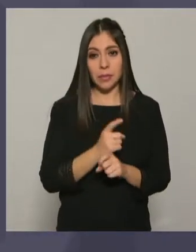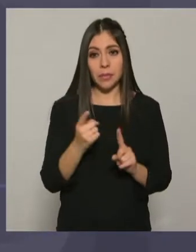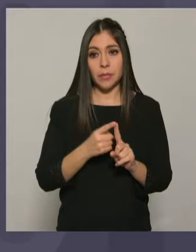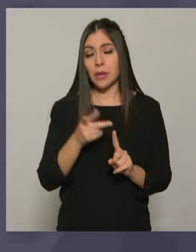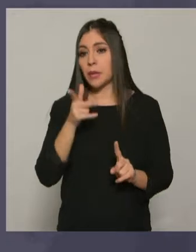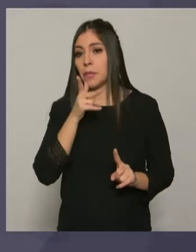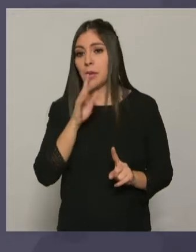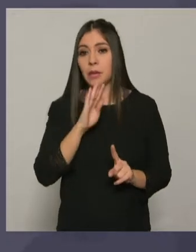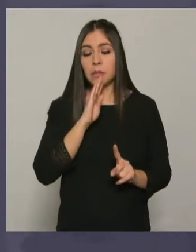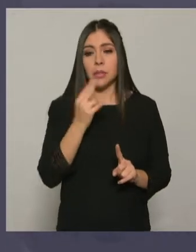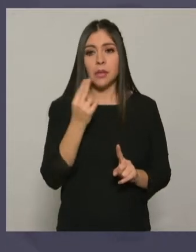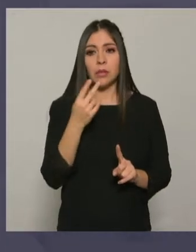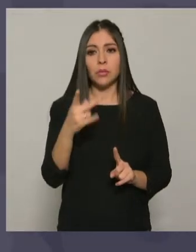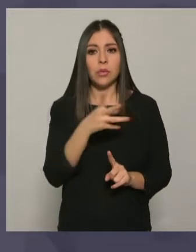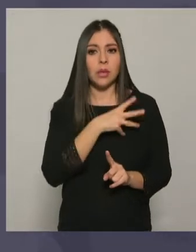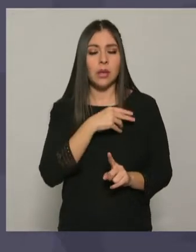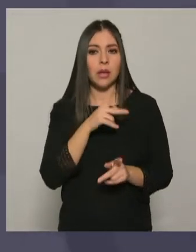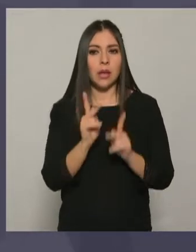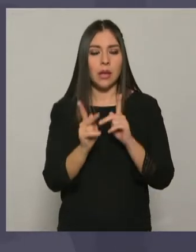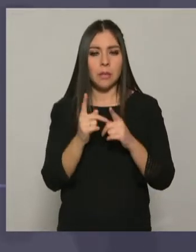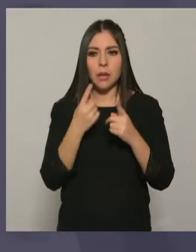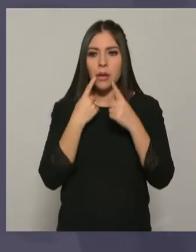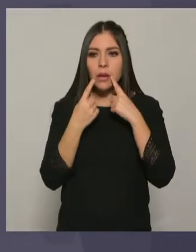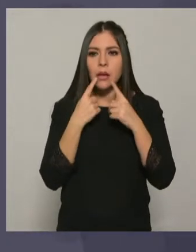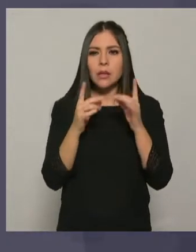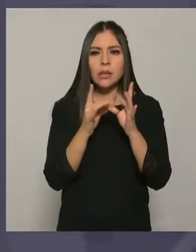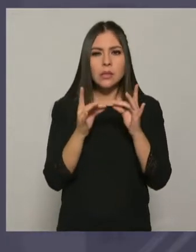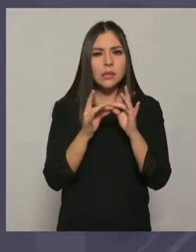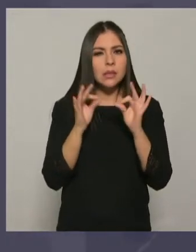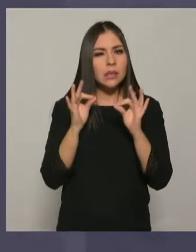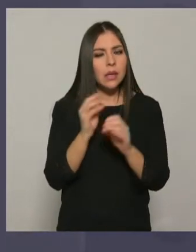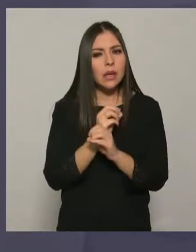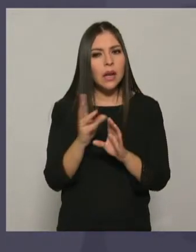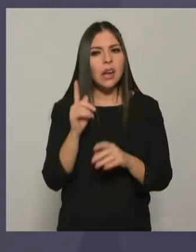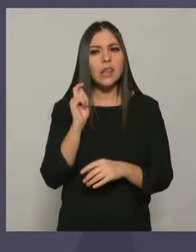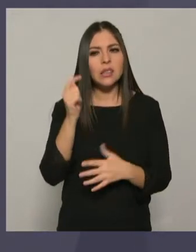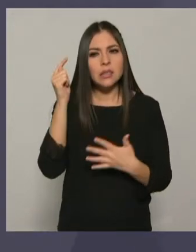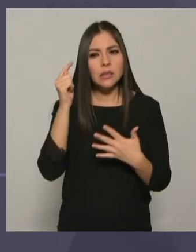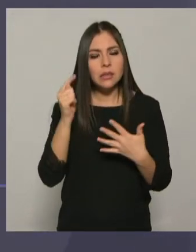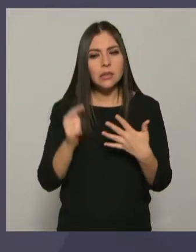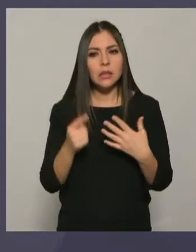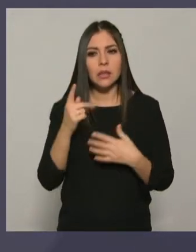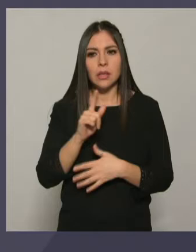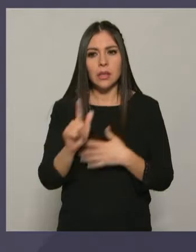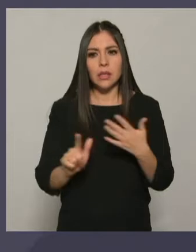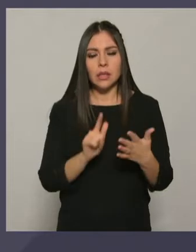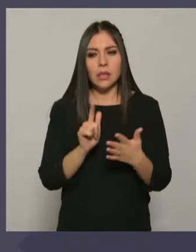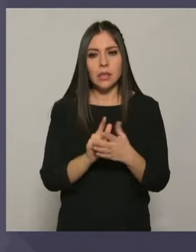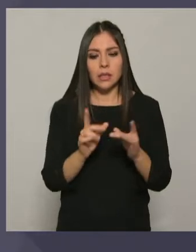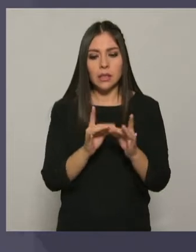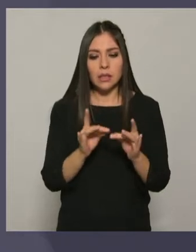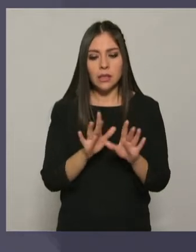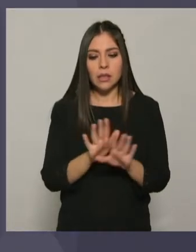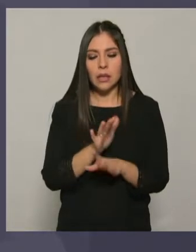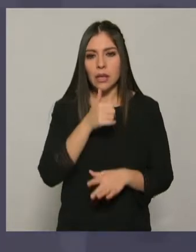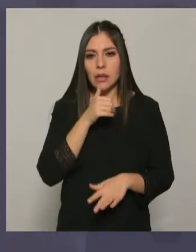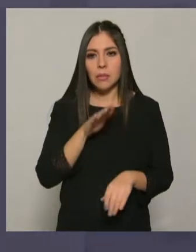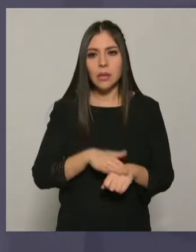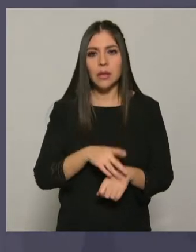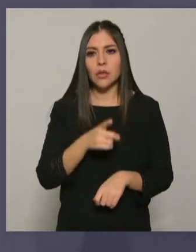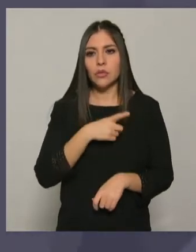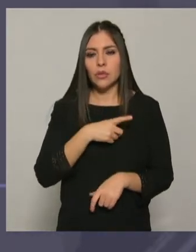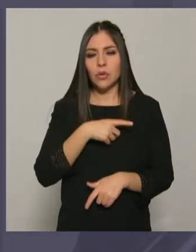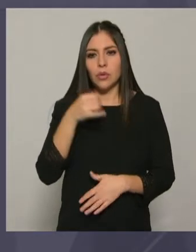que nos estén escuchando, hablar con sus hijos, explicarles bien a bien qué es esto, que es una reforma administrativa que únicamente les amplía